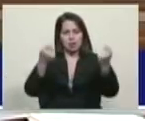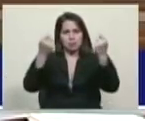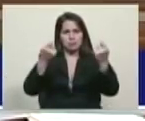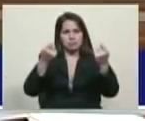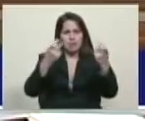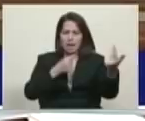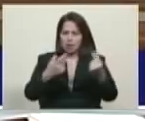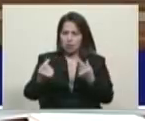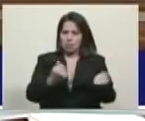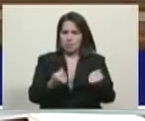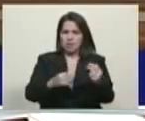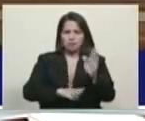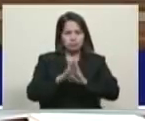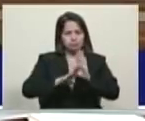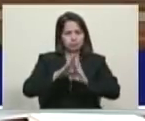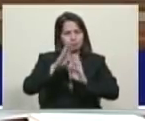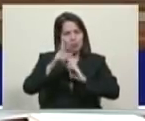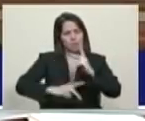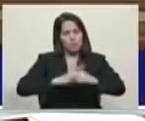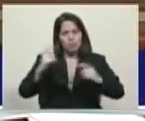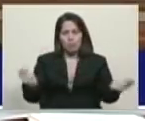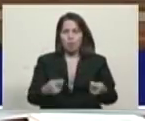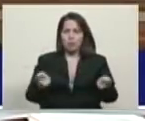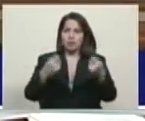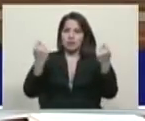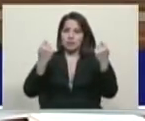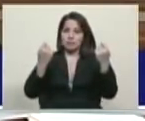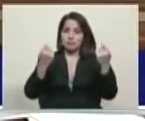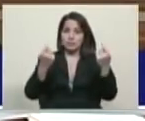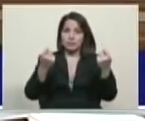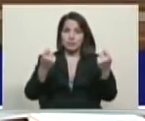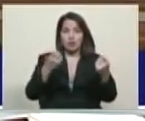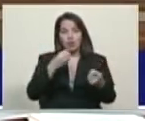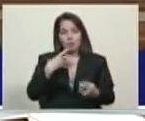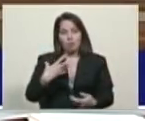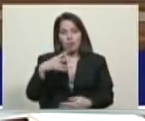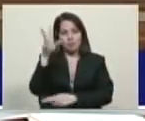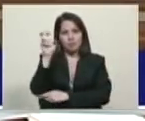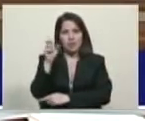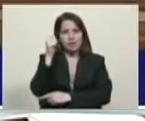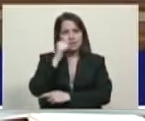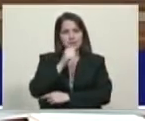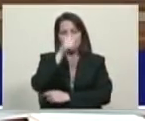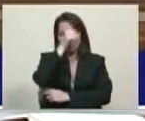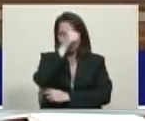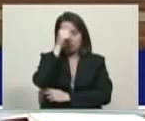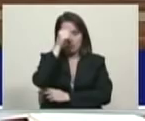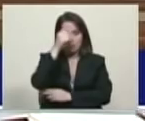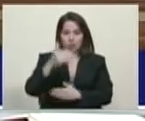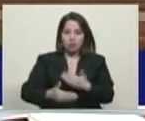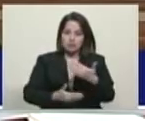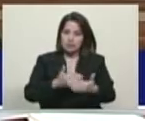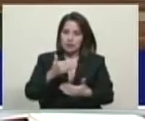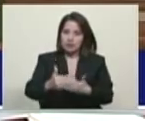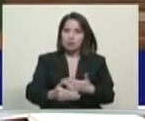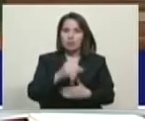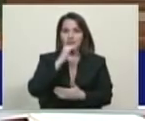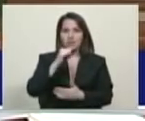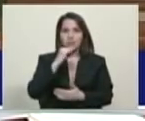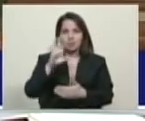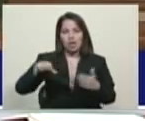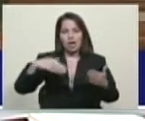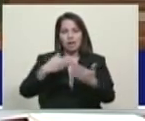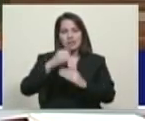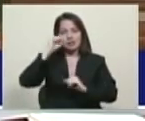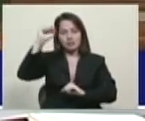el crecimiento y la prosperidad. Buen viernes, buen fin de semana y seguiremos informando. Hasta